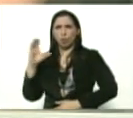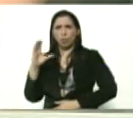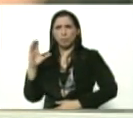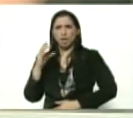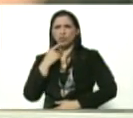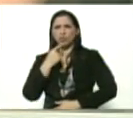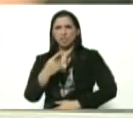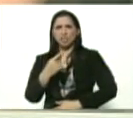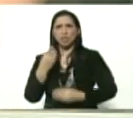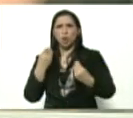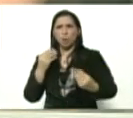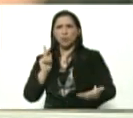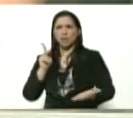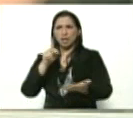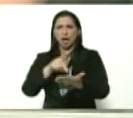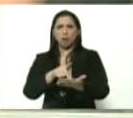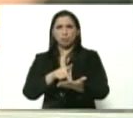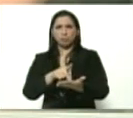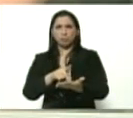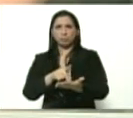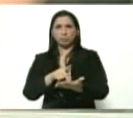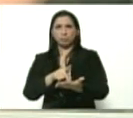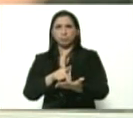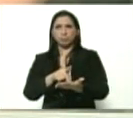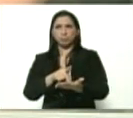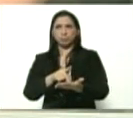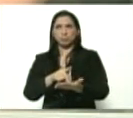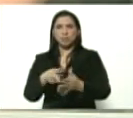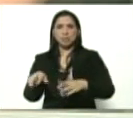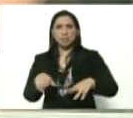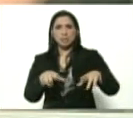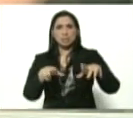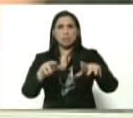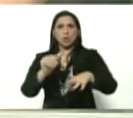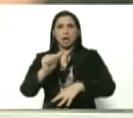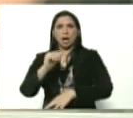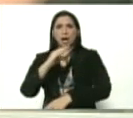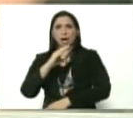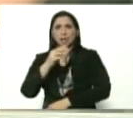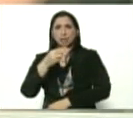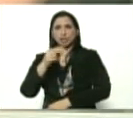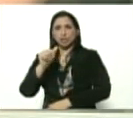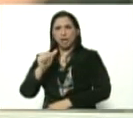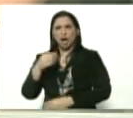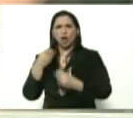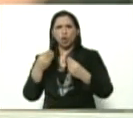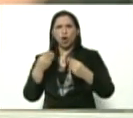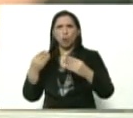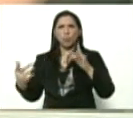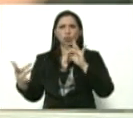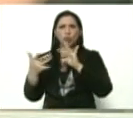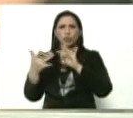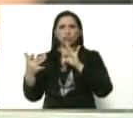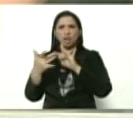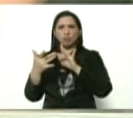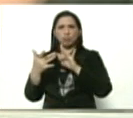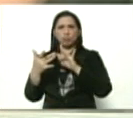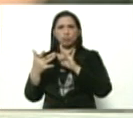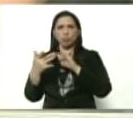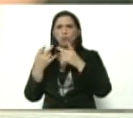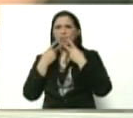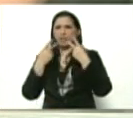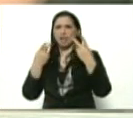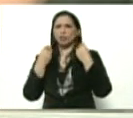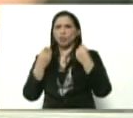cómo llegaron a Riohacha, cómo establecieron contacto, declaran